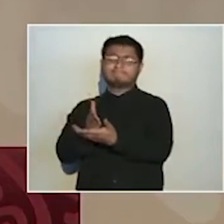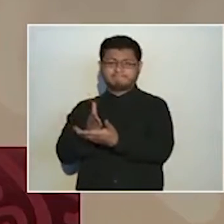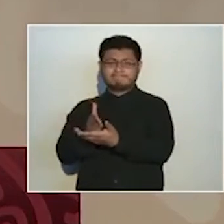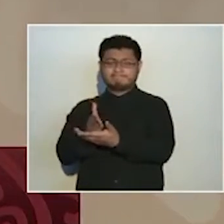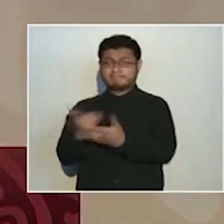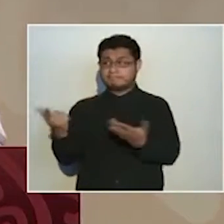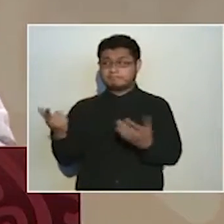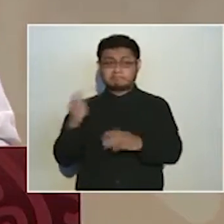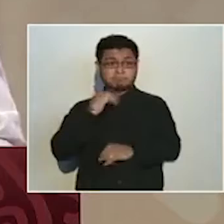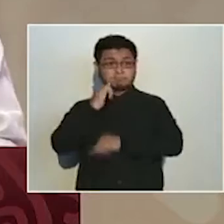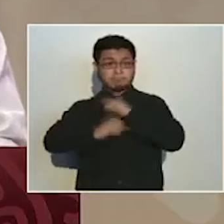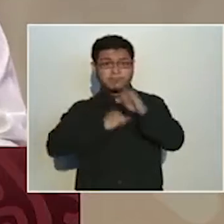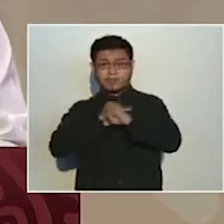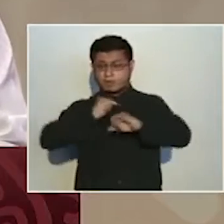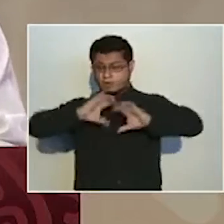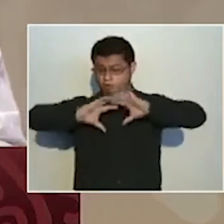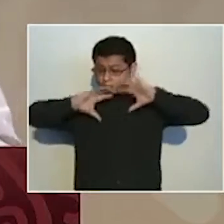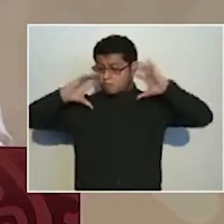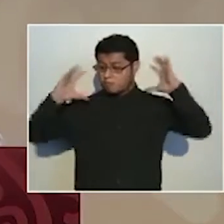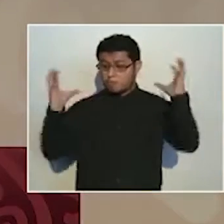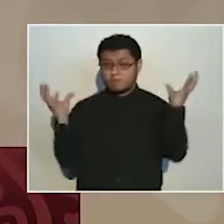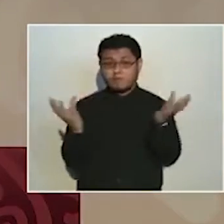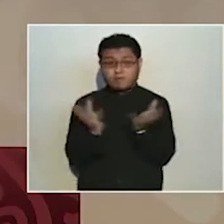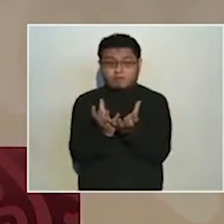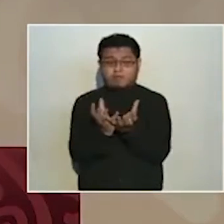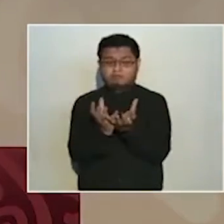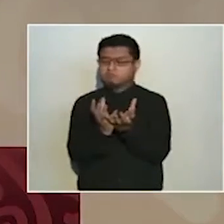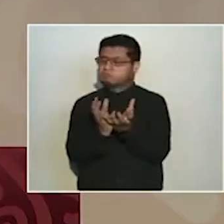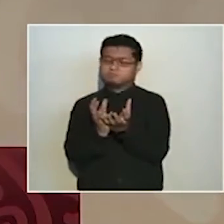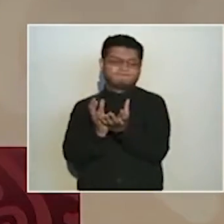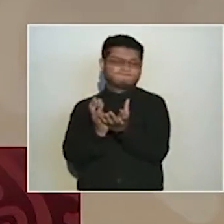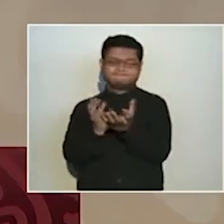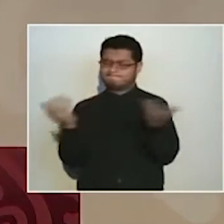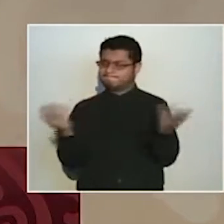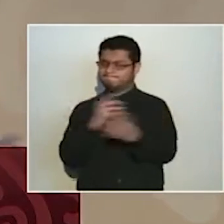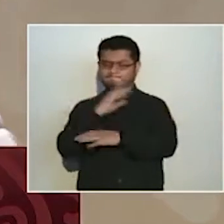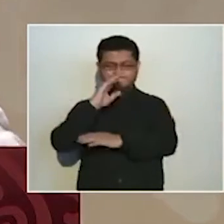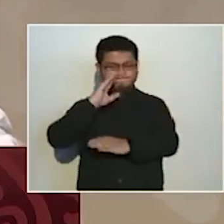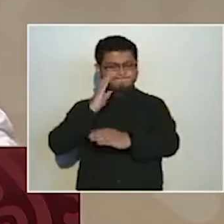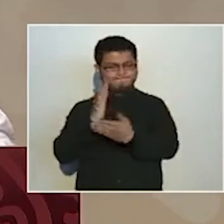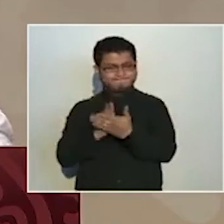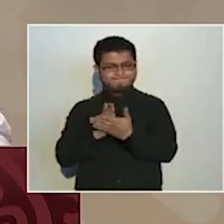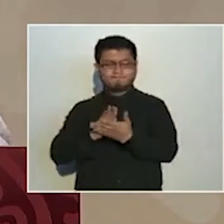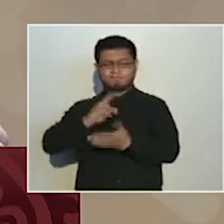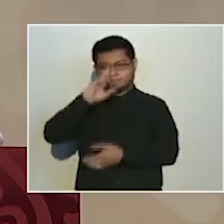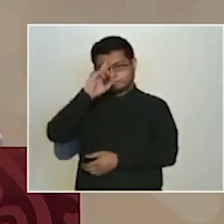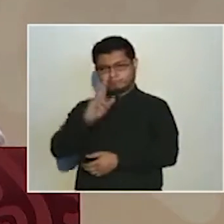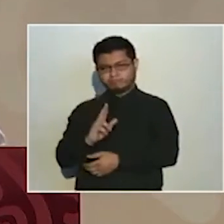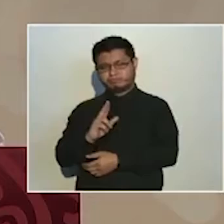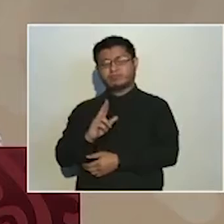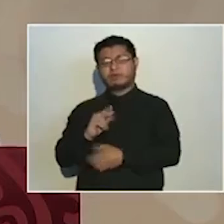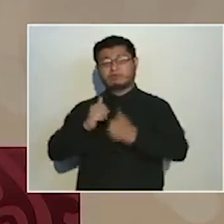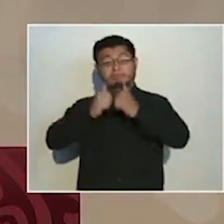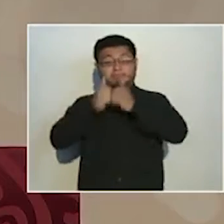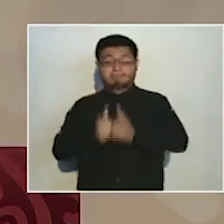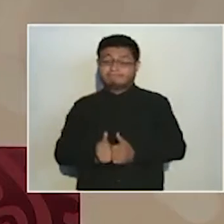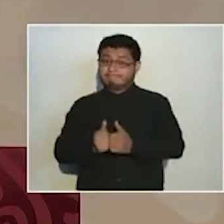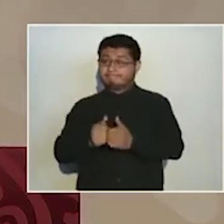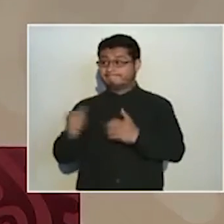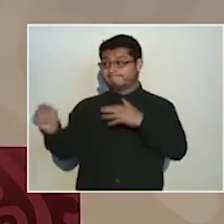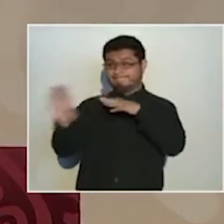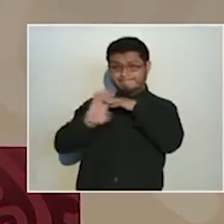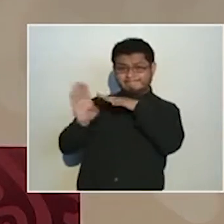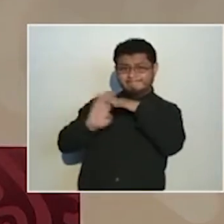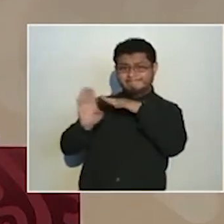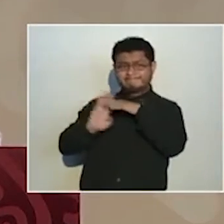nivel internacional del orden del 73% en la llegada de turistas internacionales.